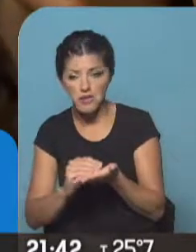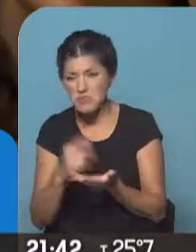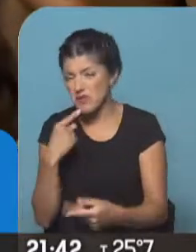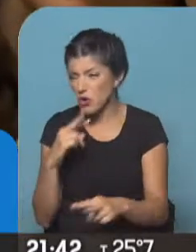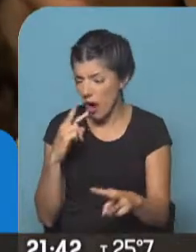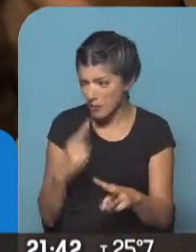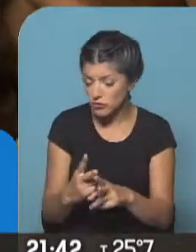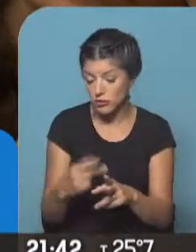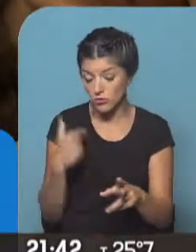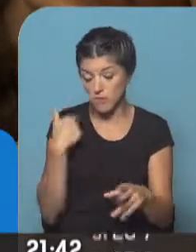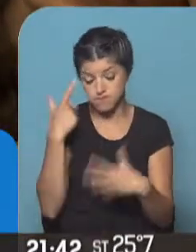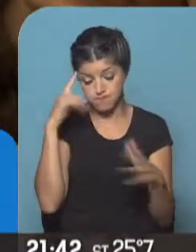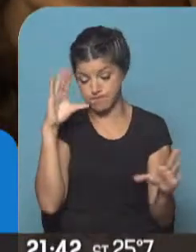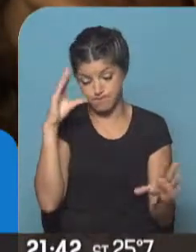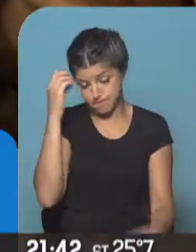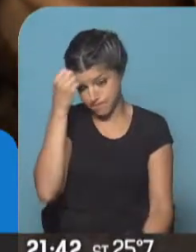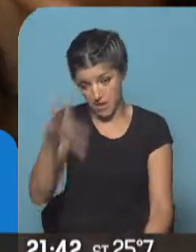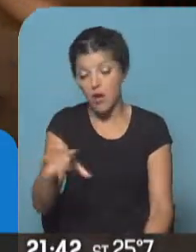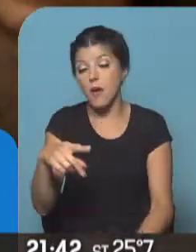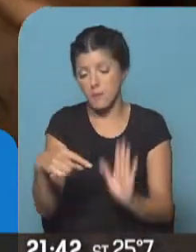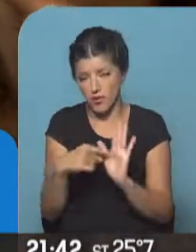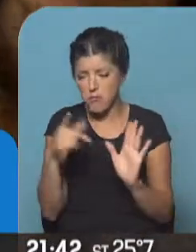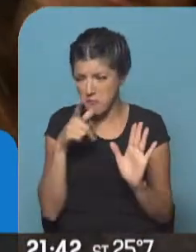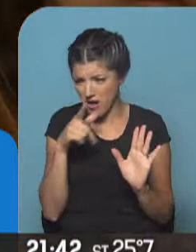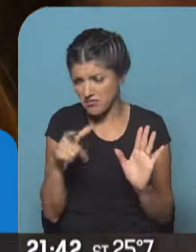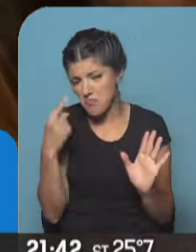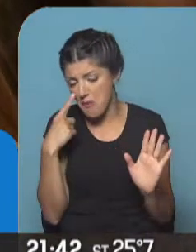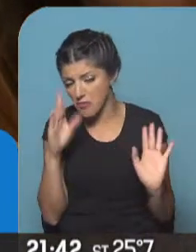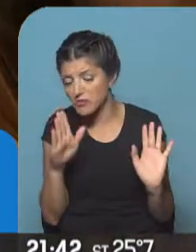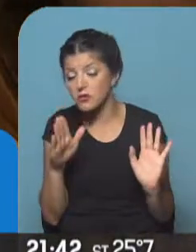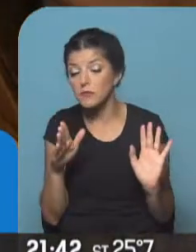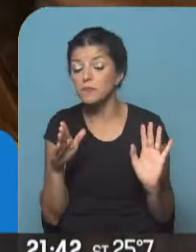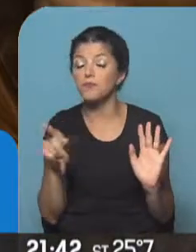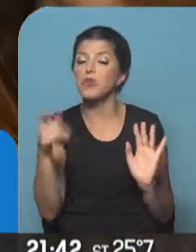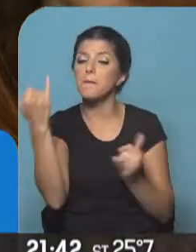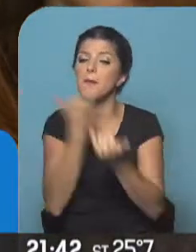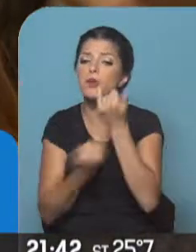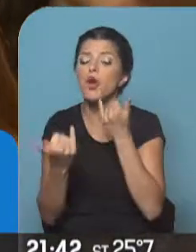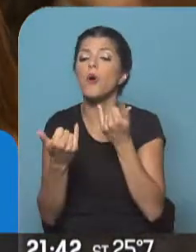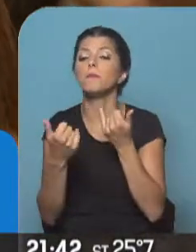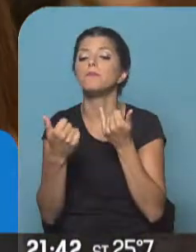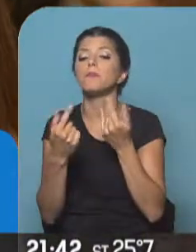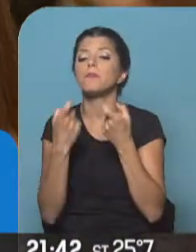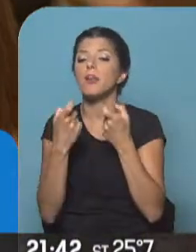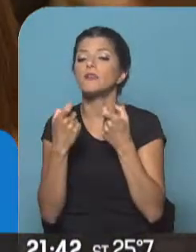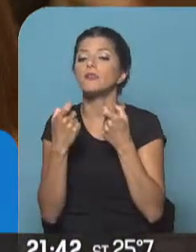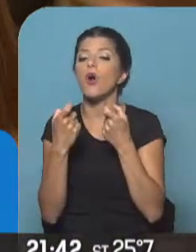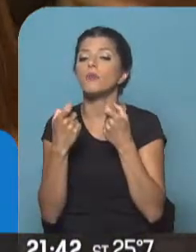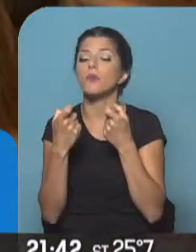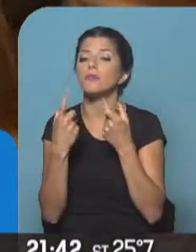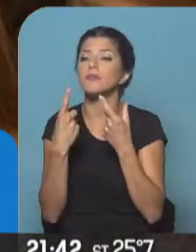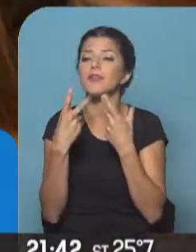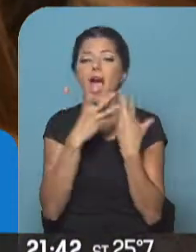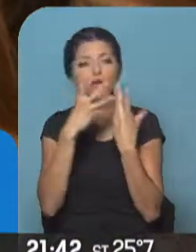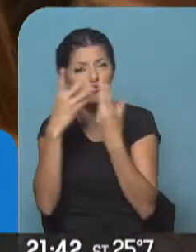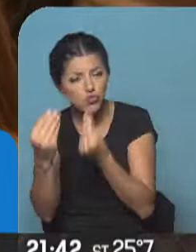verdad no lo recuerdo, pero me sonaba y me planteó que necesitaba que lo ayudara con la gestión de un